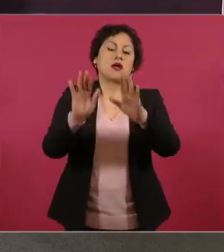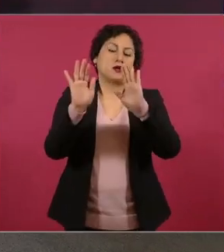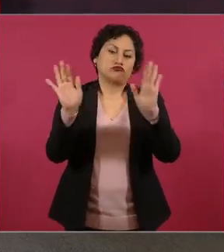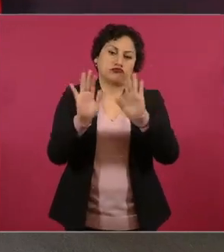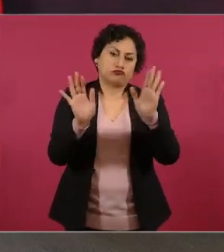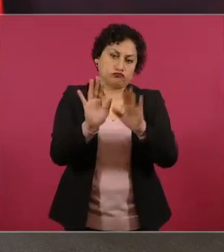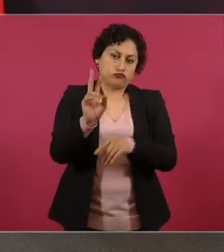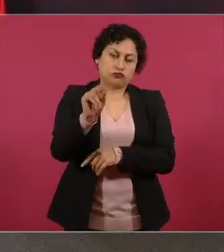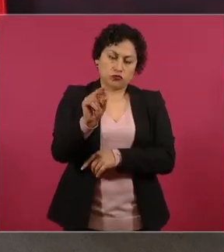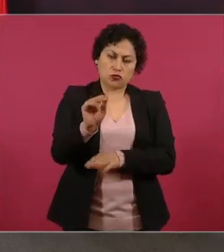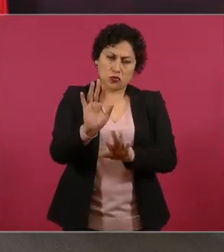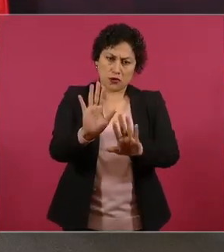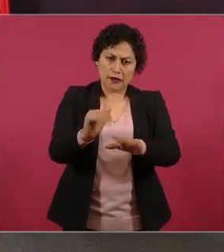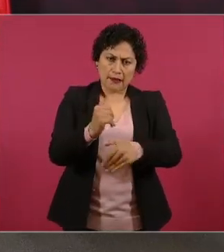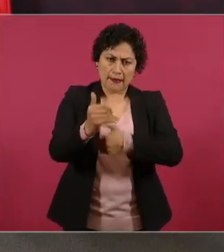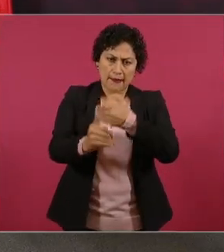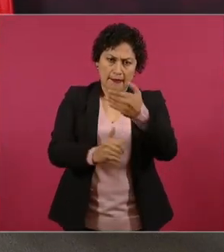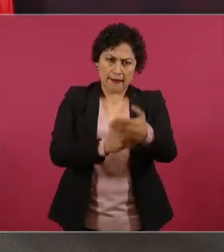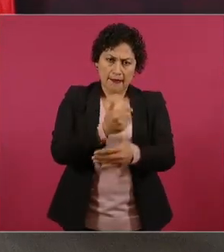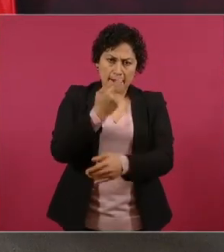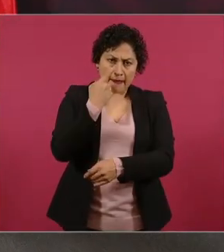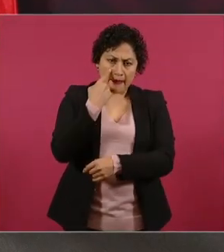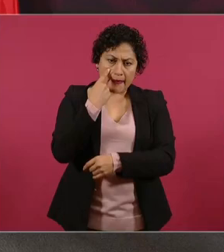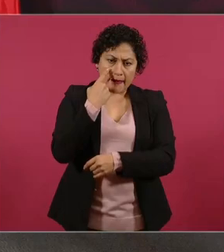Ya lo vamos a ver.